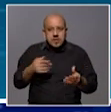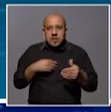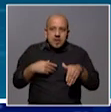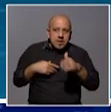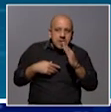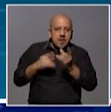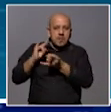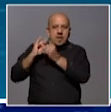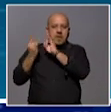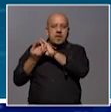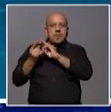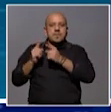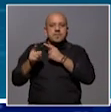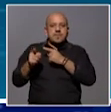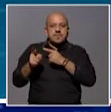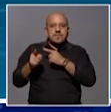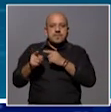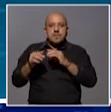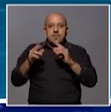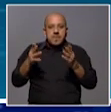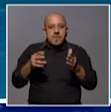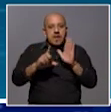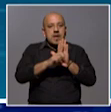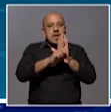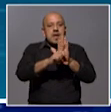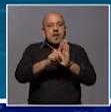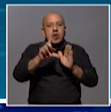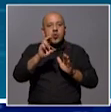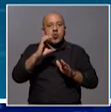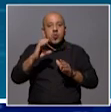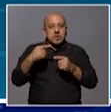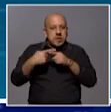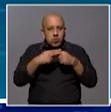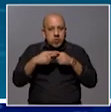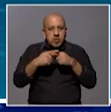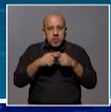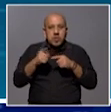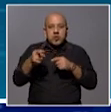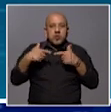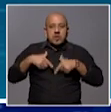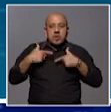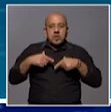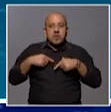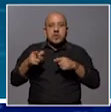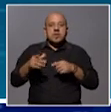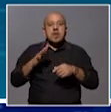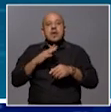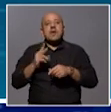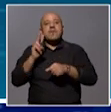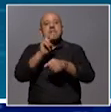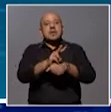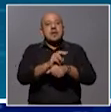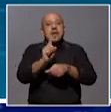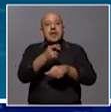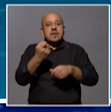parlamento cuando se trata cuando se se trata de la luz y cuando se interpela a sus ministros ir a visitar al ex